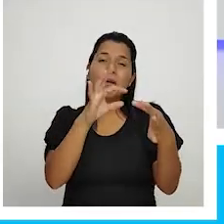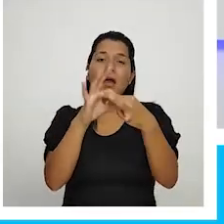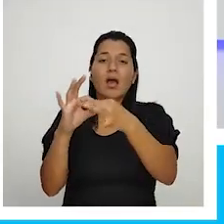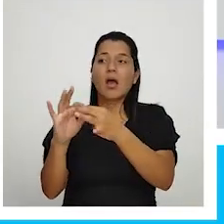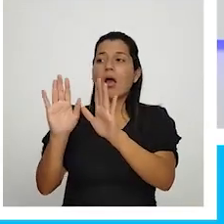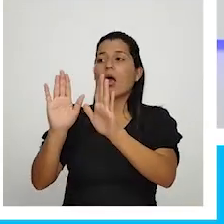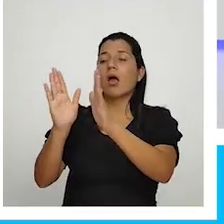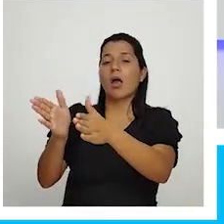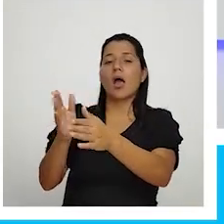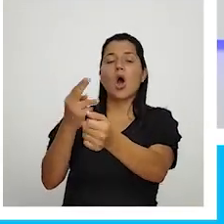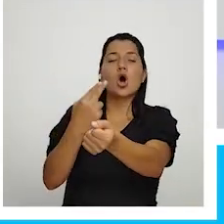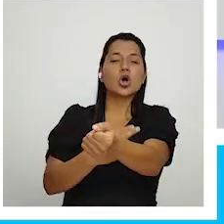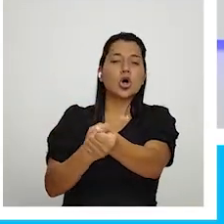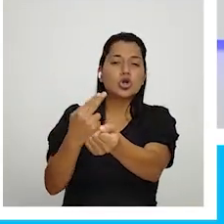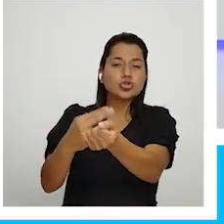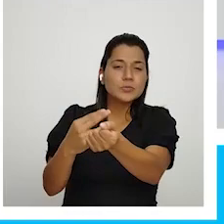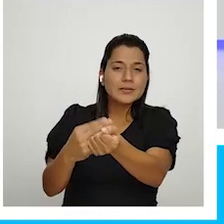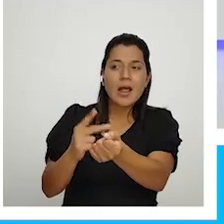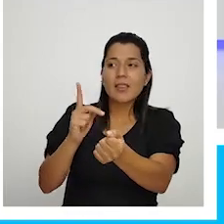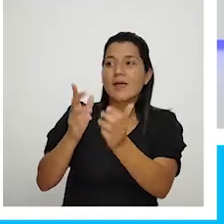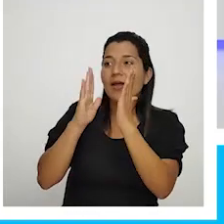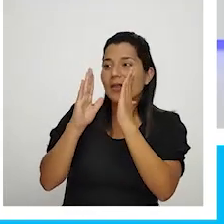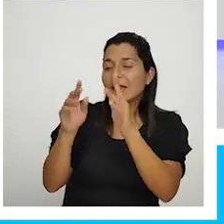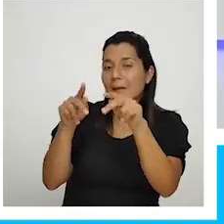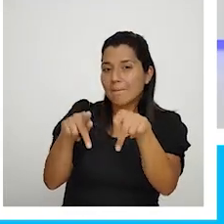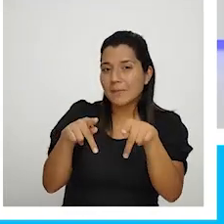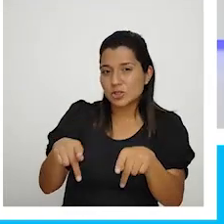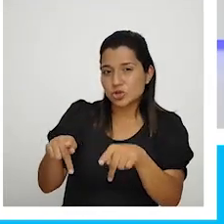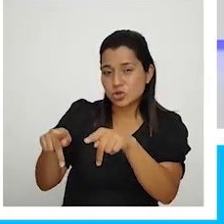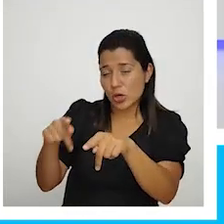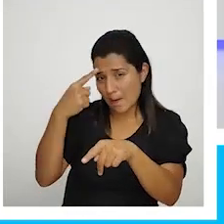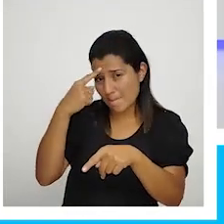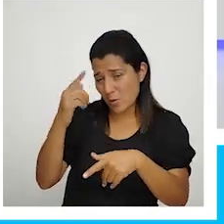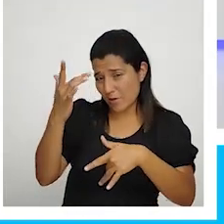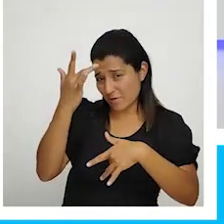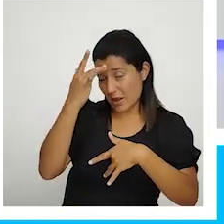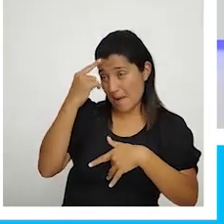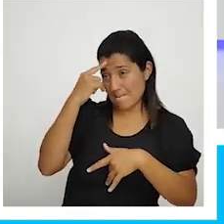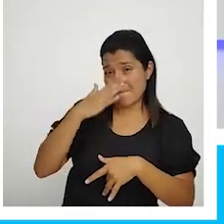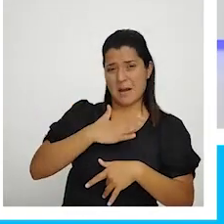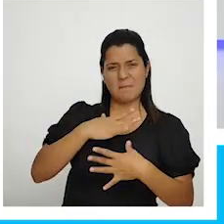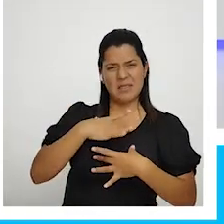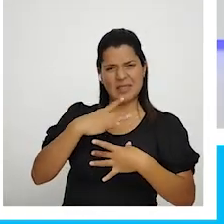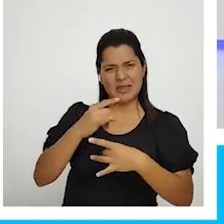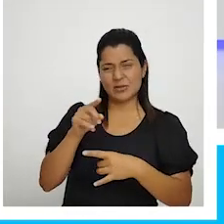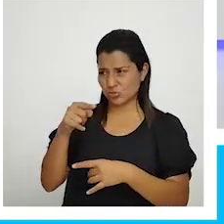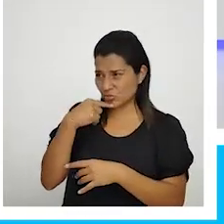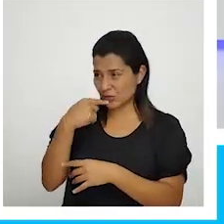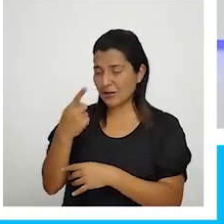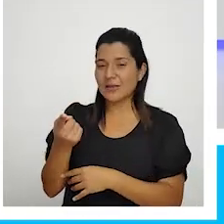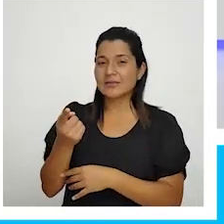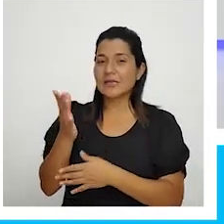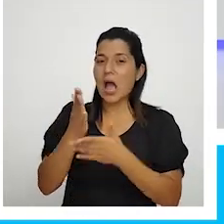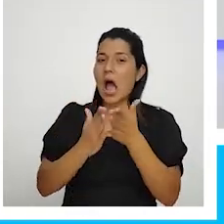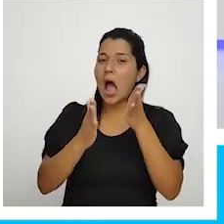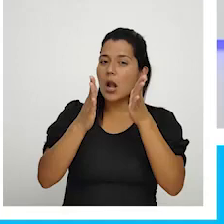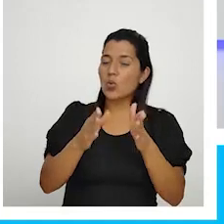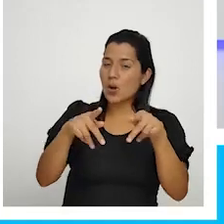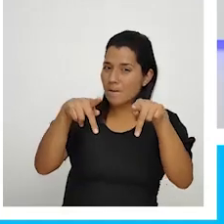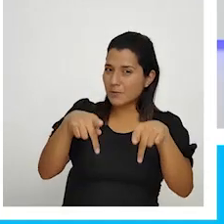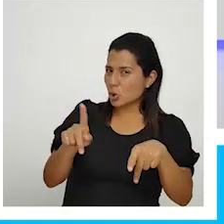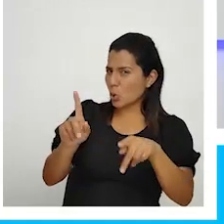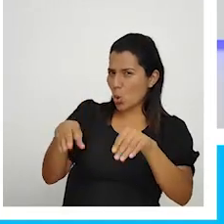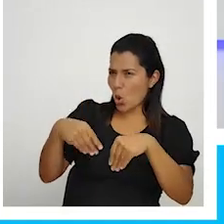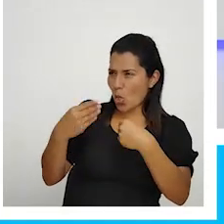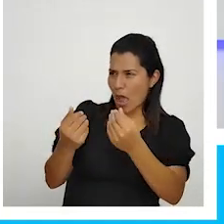por una enfermedad, por una situación. Entonces, me llama la atención que mencionas que ha habido personas que no te apoyan